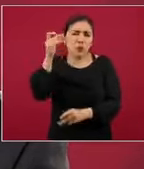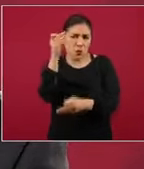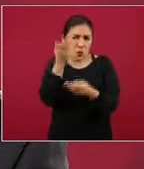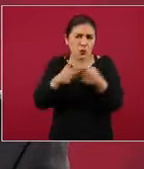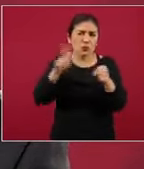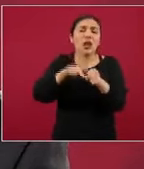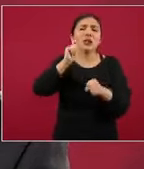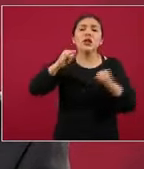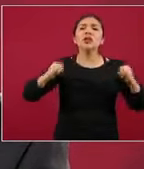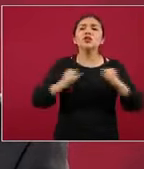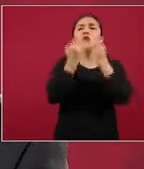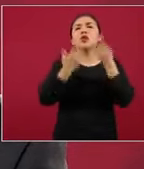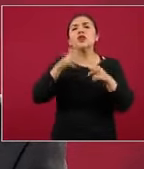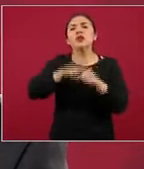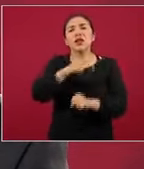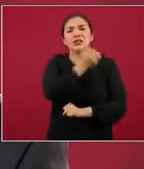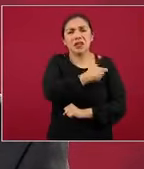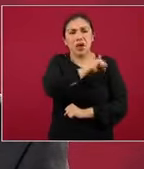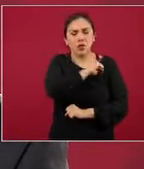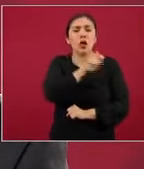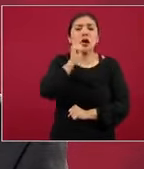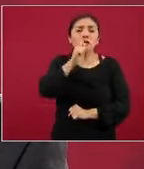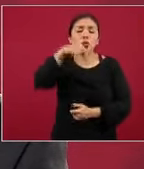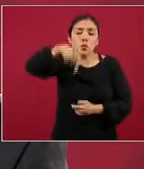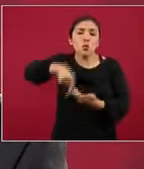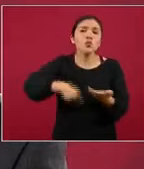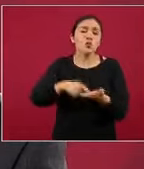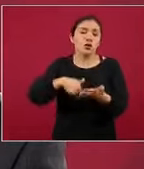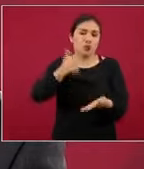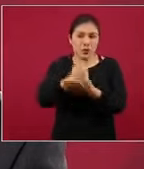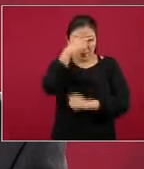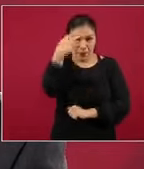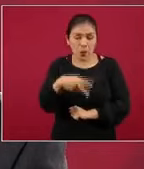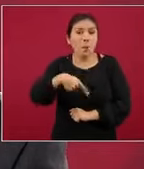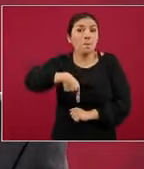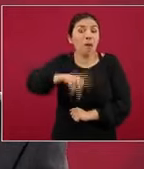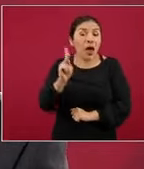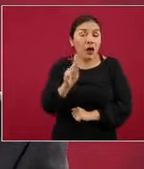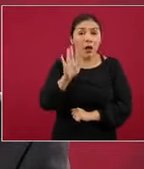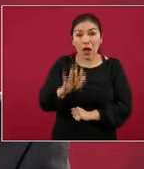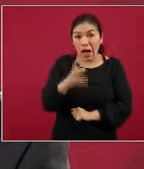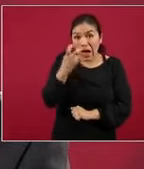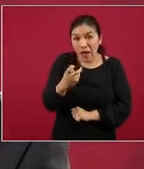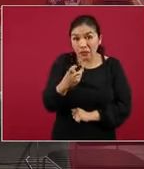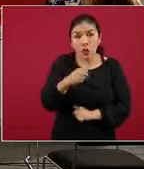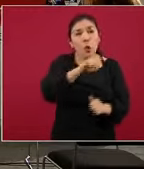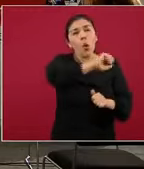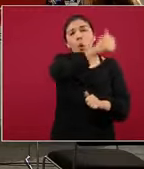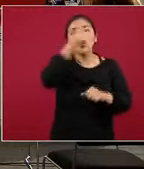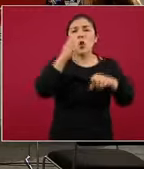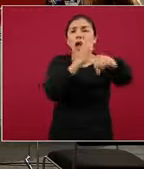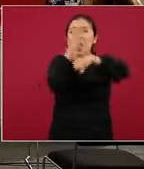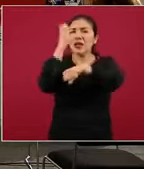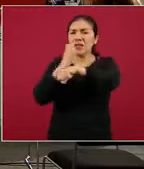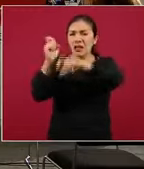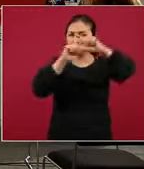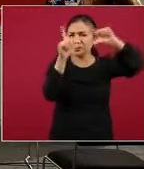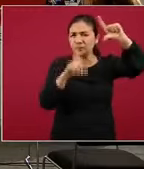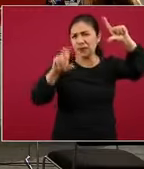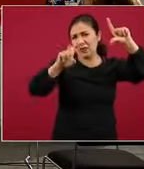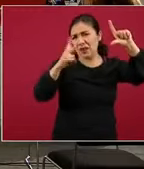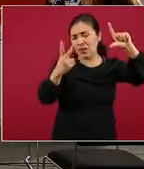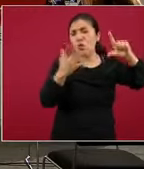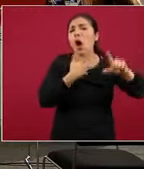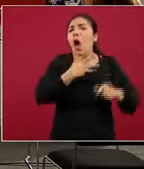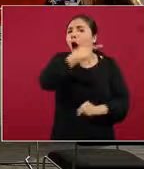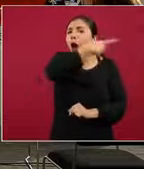los Institutos Nacionales de Salud y están en la Ciudad de México. Pero fuera de eso, todas las 32 entidades federativas